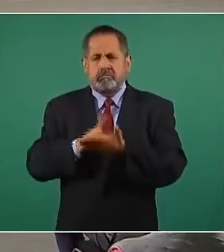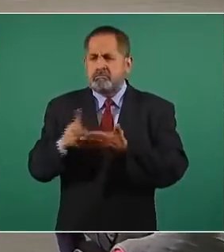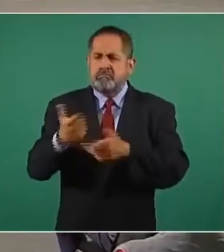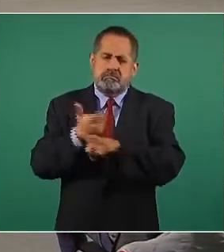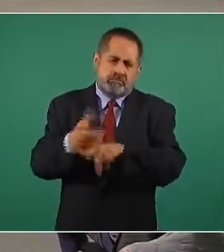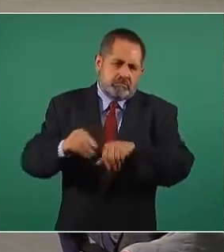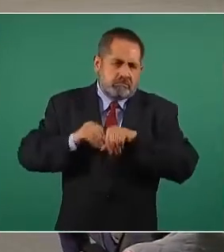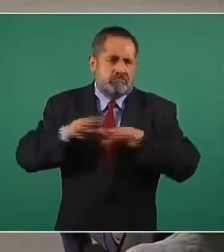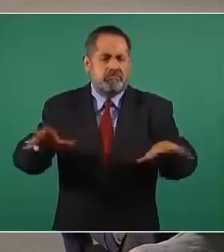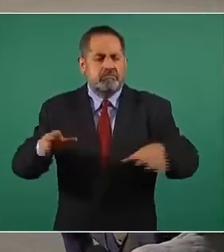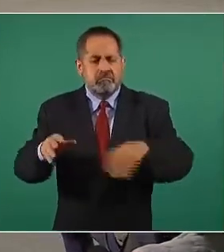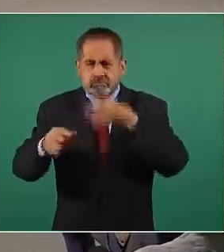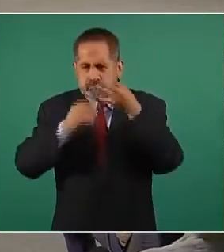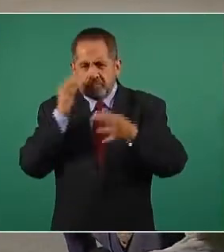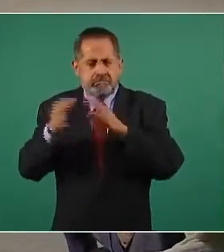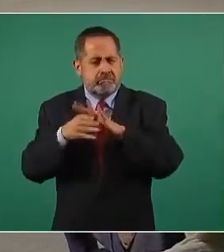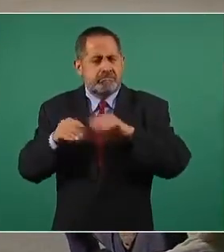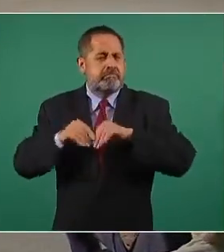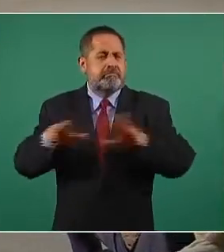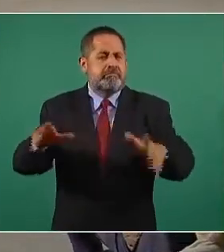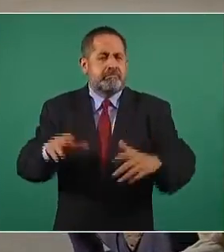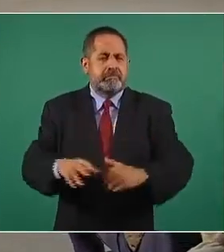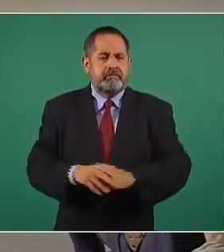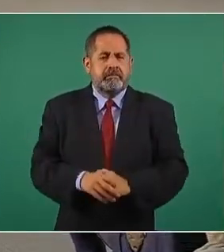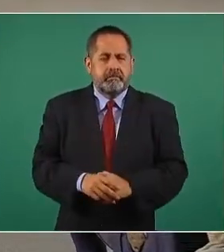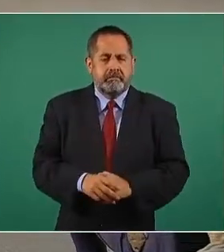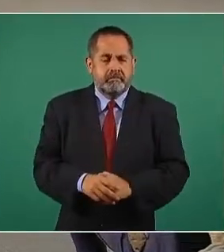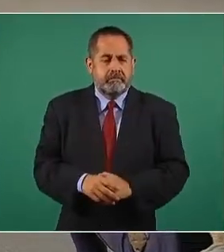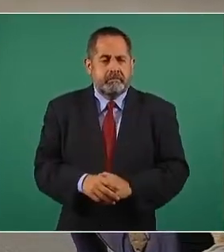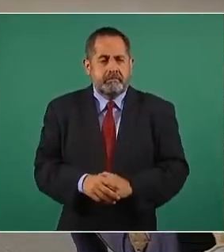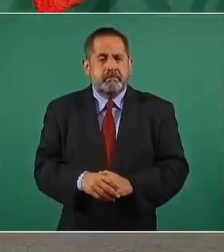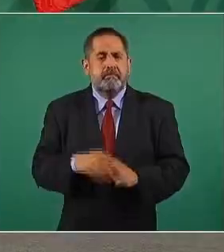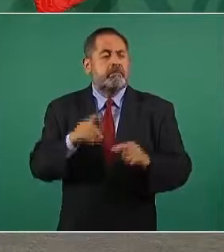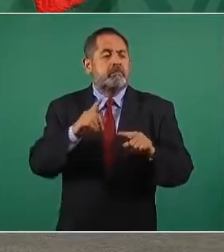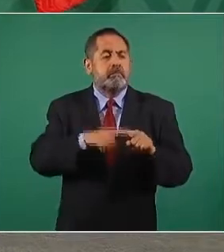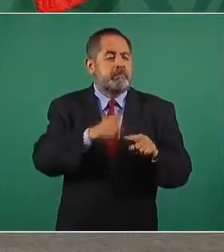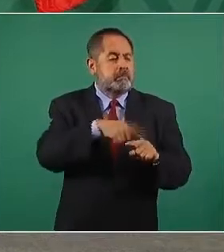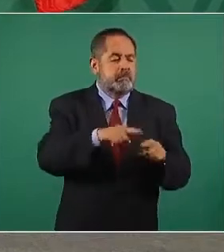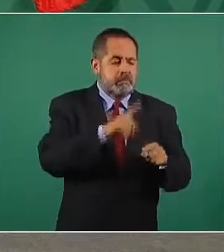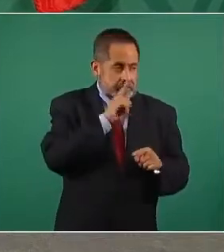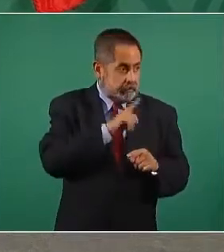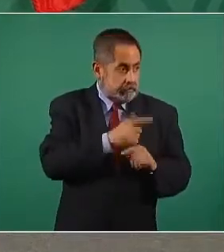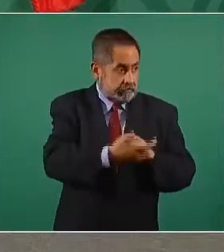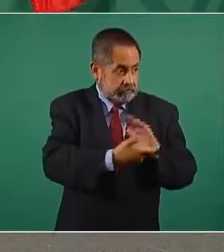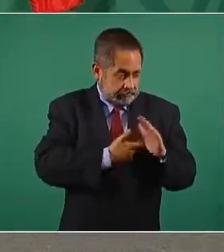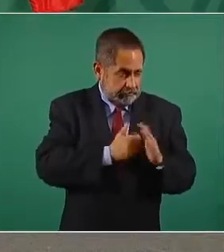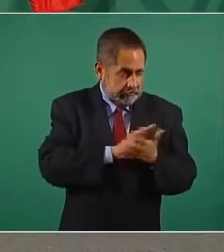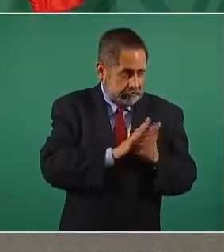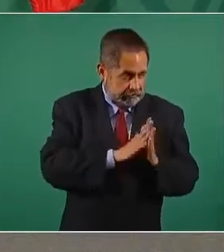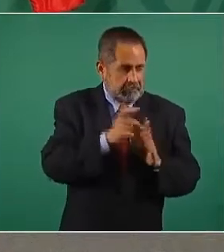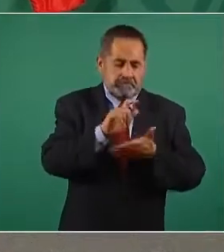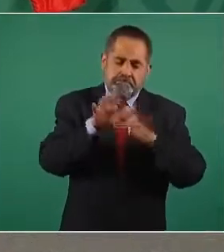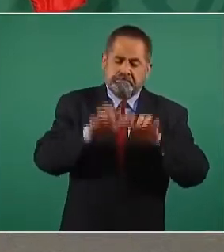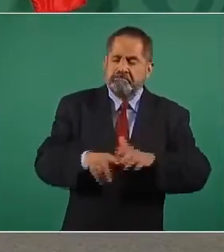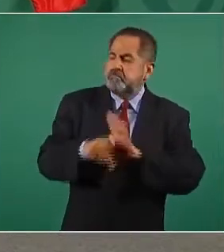de la libertad de prensa, o quienes trafican